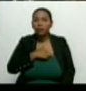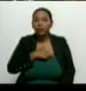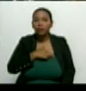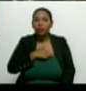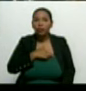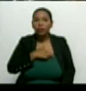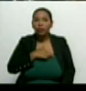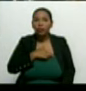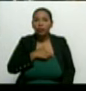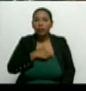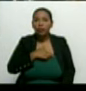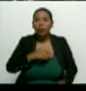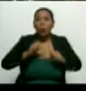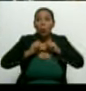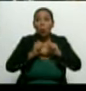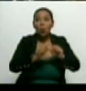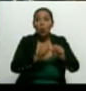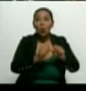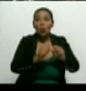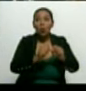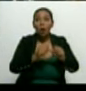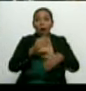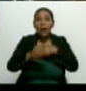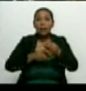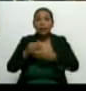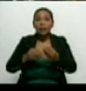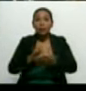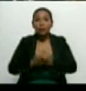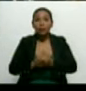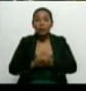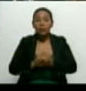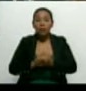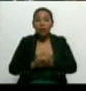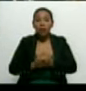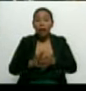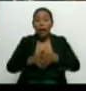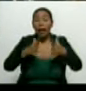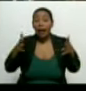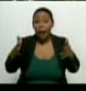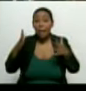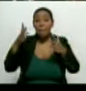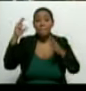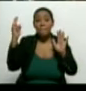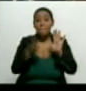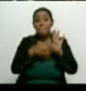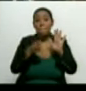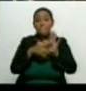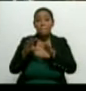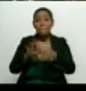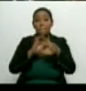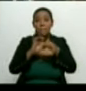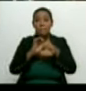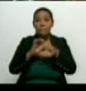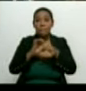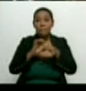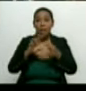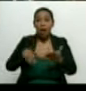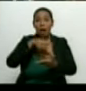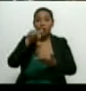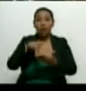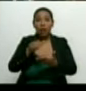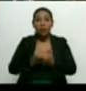COPEI, seguiremos empeñados en construir y consolidar la gran esperanza y la verdadera unión nacional por el cambio en